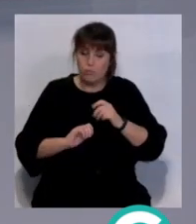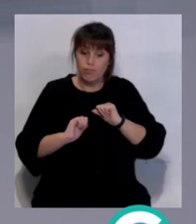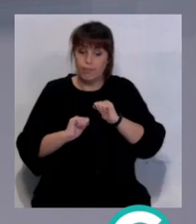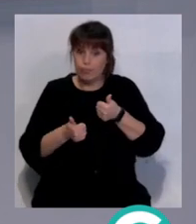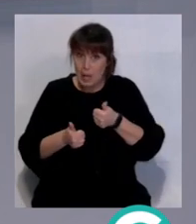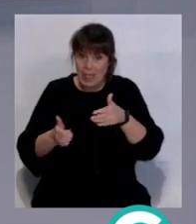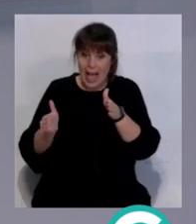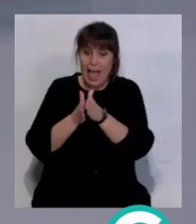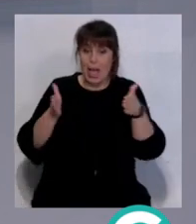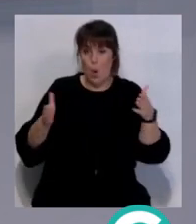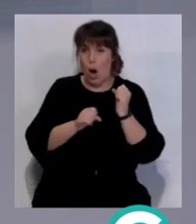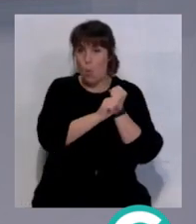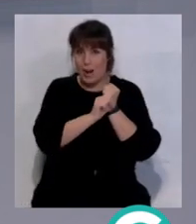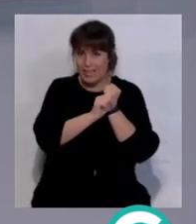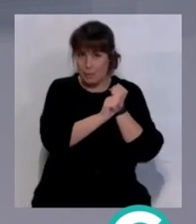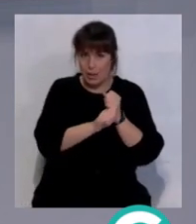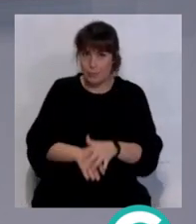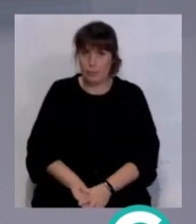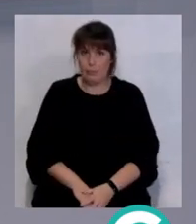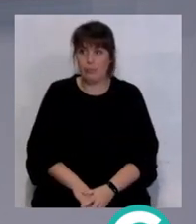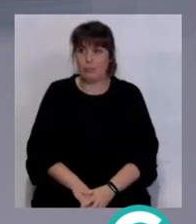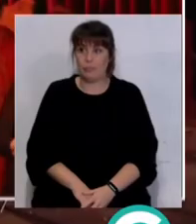la época de Cuaresma.